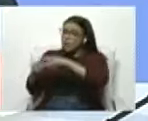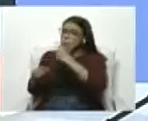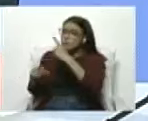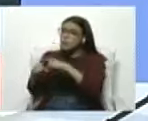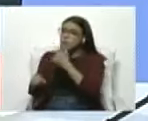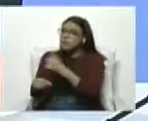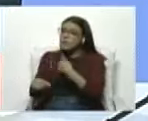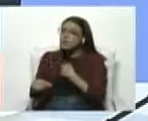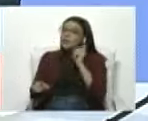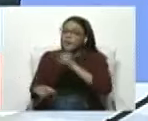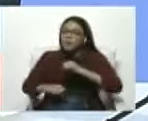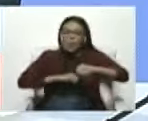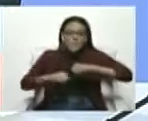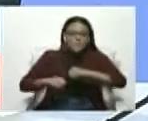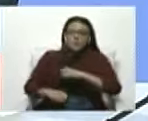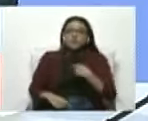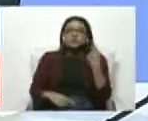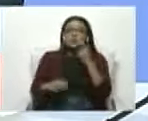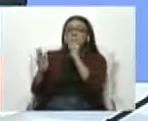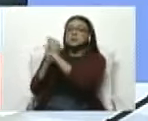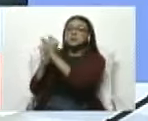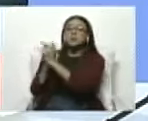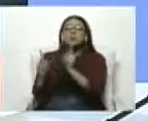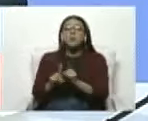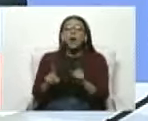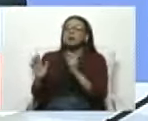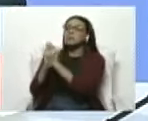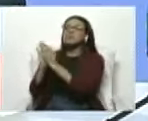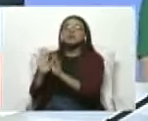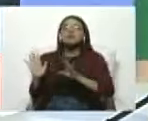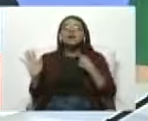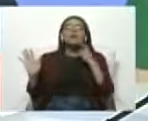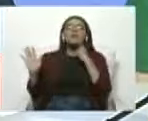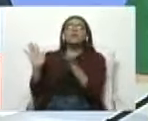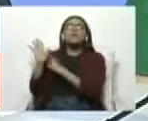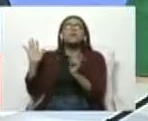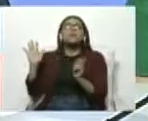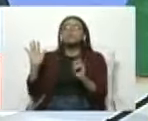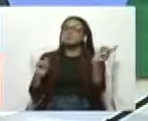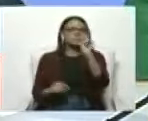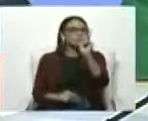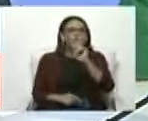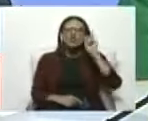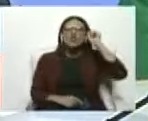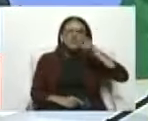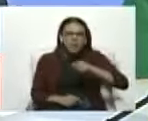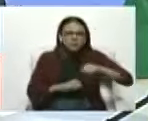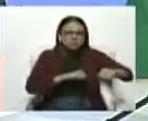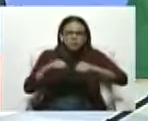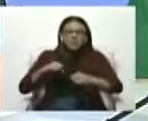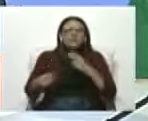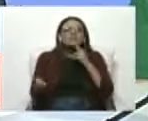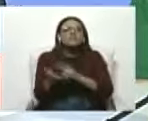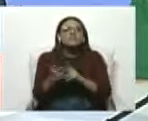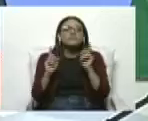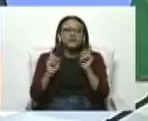sea, porque tú no puedes hacer un 1x10 de mentira. Tiene que ser real, tiene que ser de verdad.